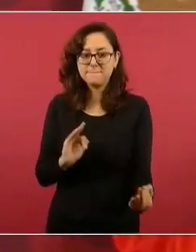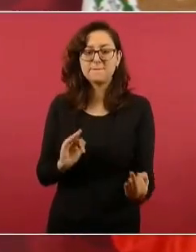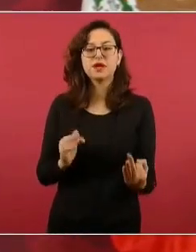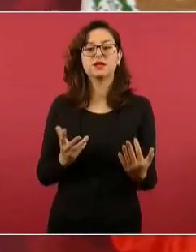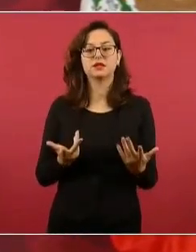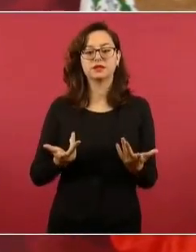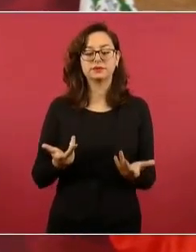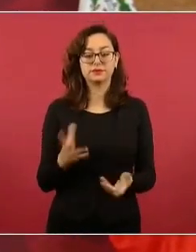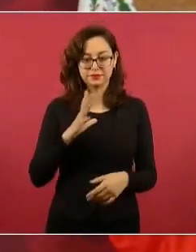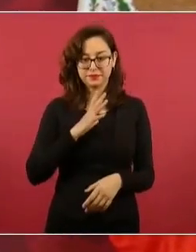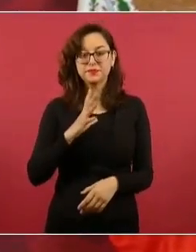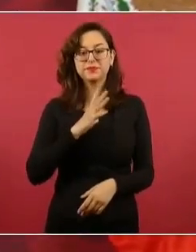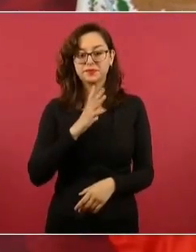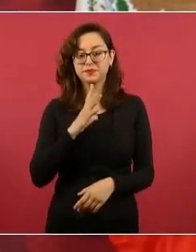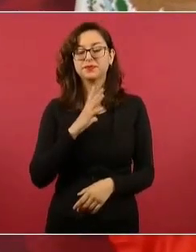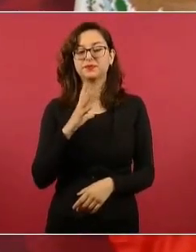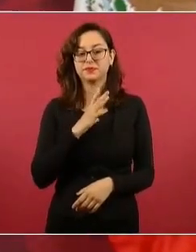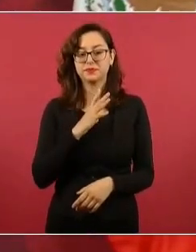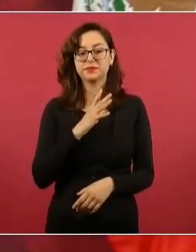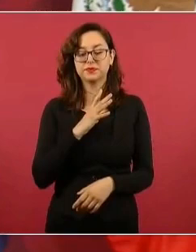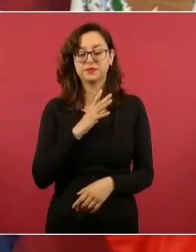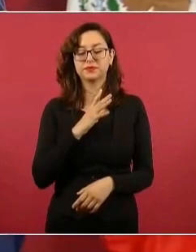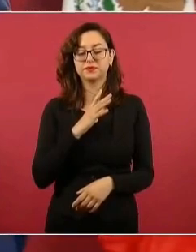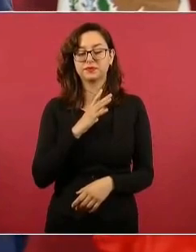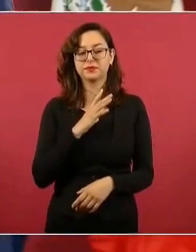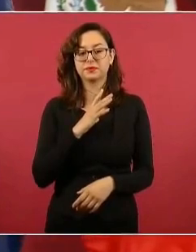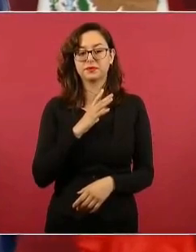estados en donde